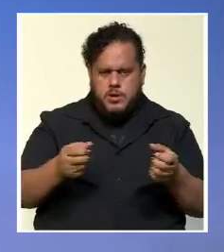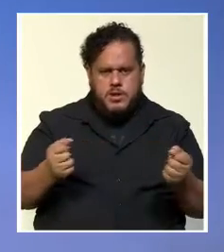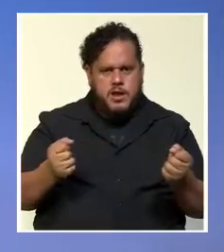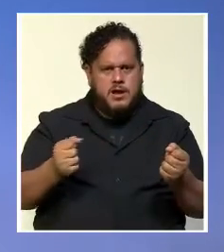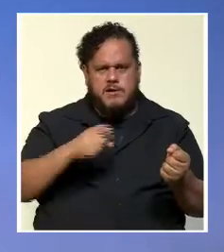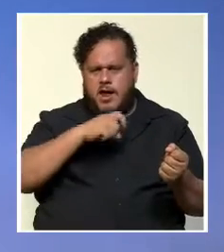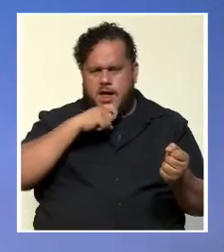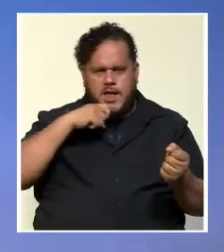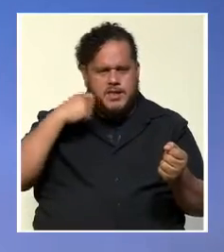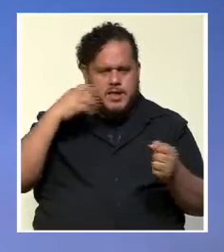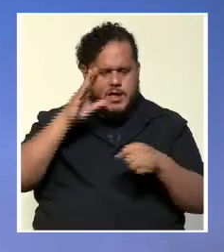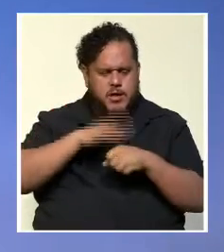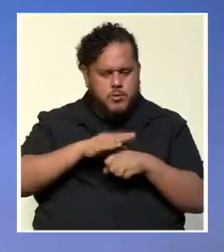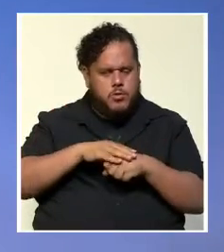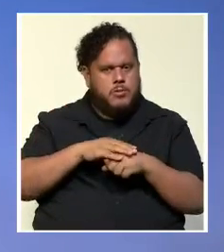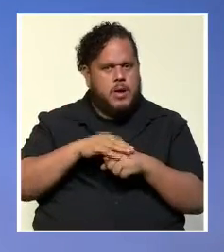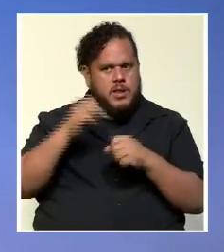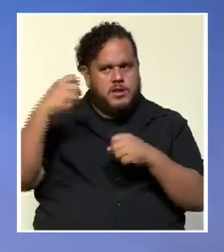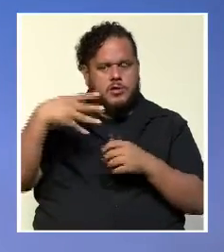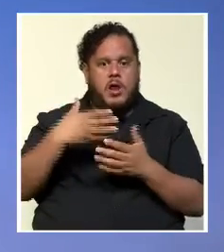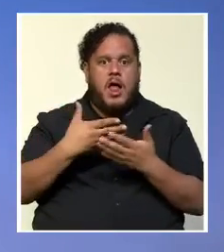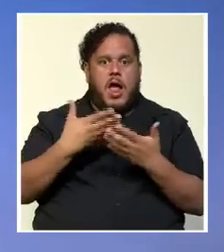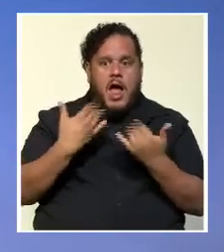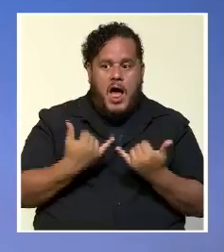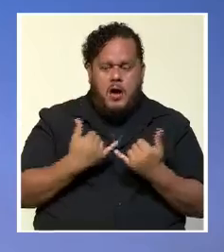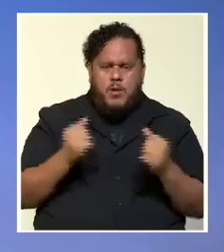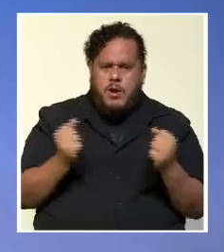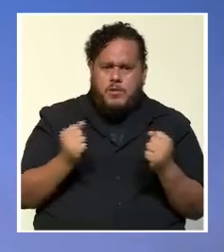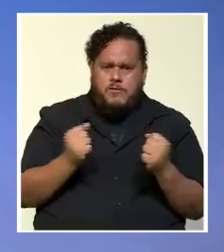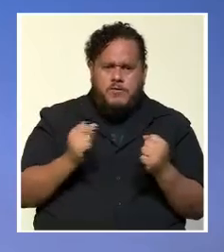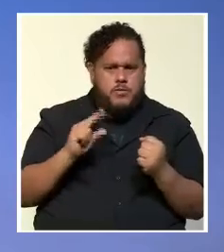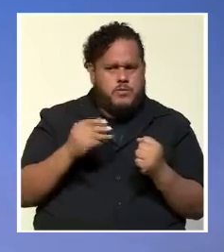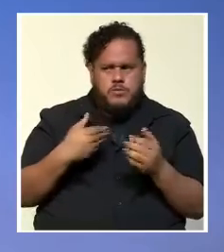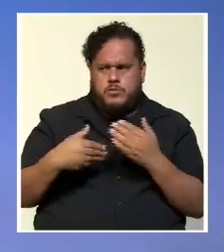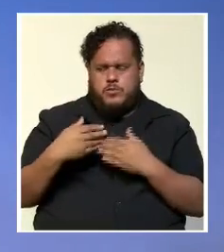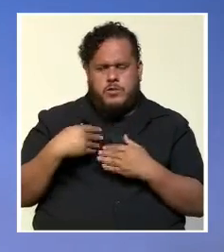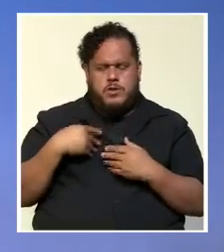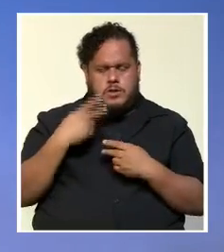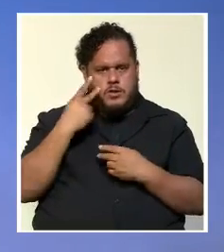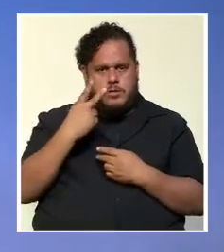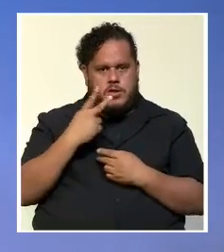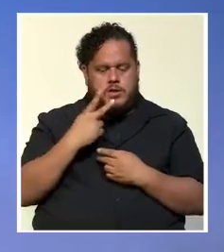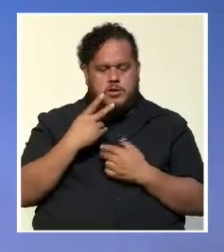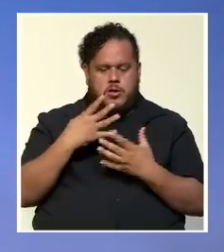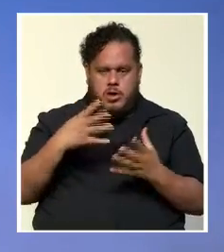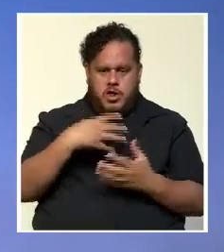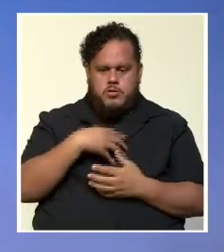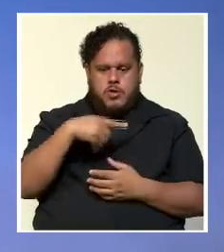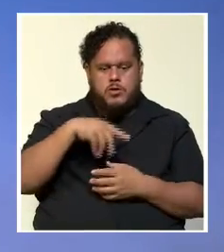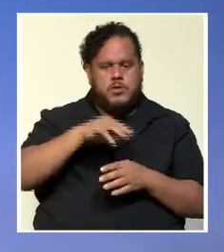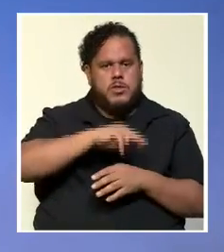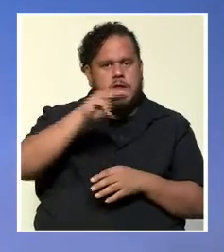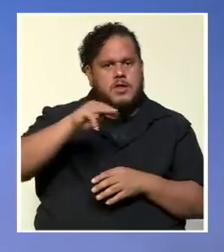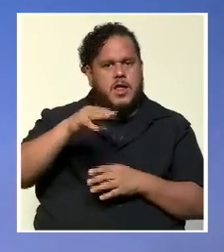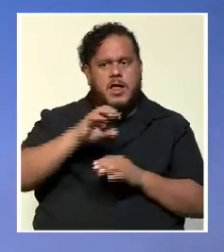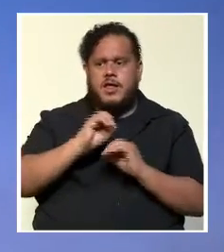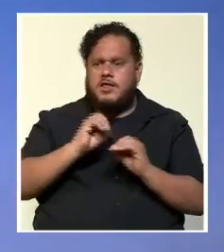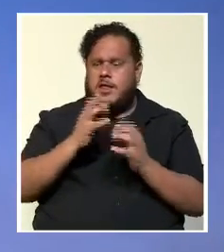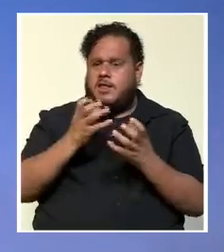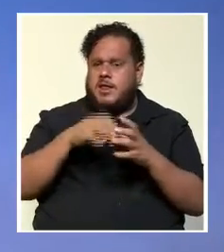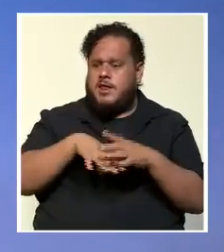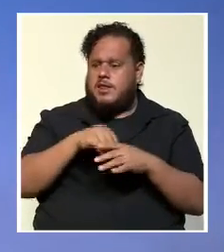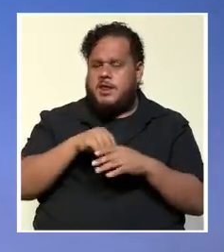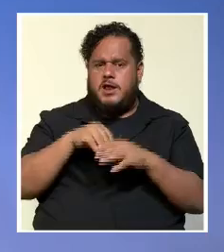sol. Ahora un frío no antes visto se apoderó de este valle Ya nadie quiere salir bajo estas